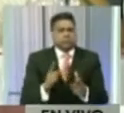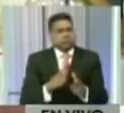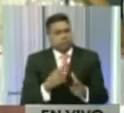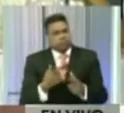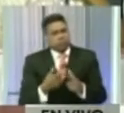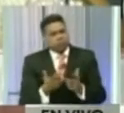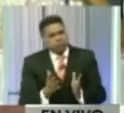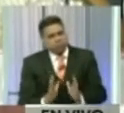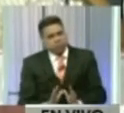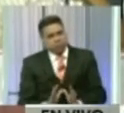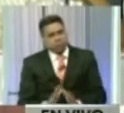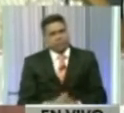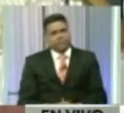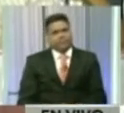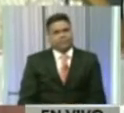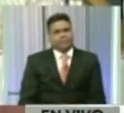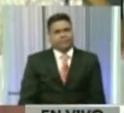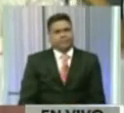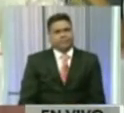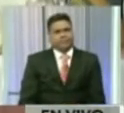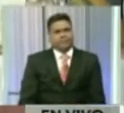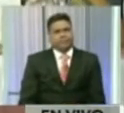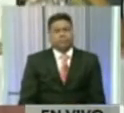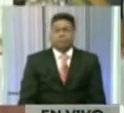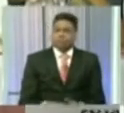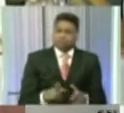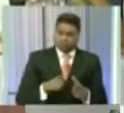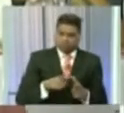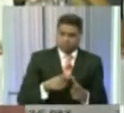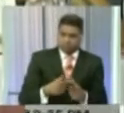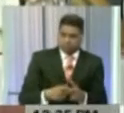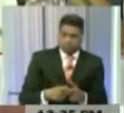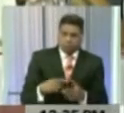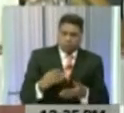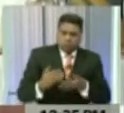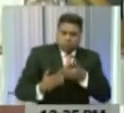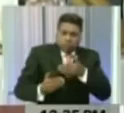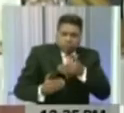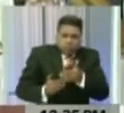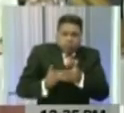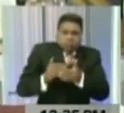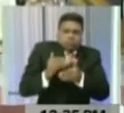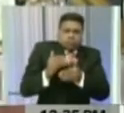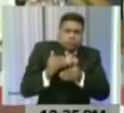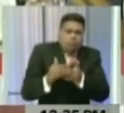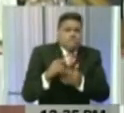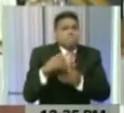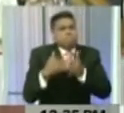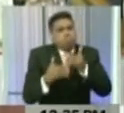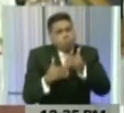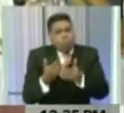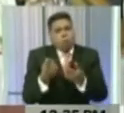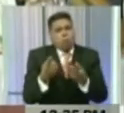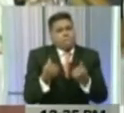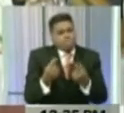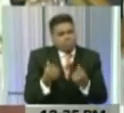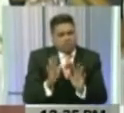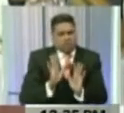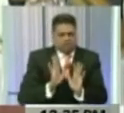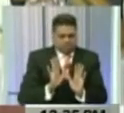meter al pueblo todo. Por supuesto que la lentitud que podamos llevar o el retardo en la política de precios